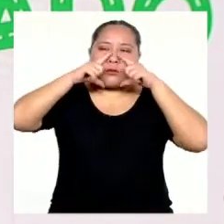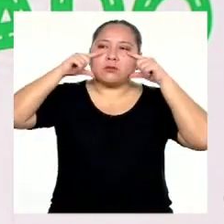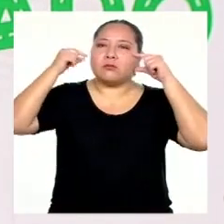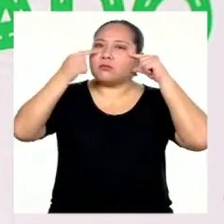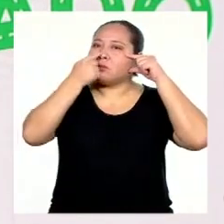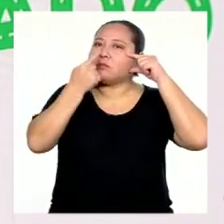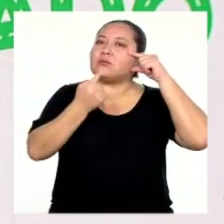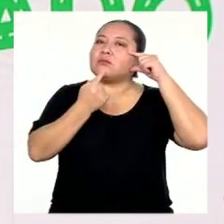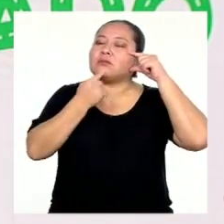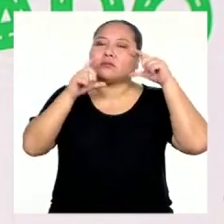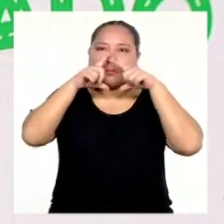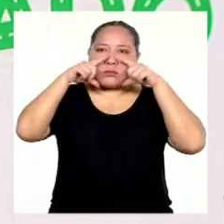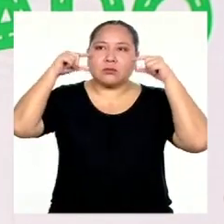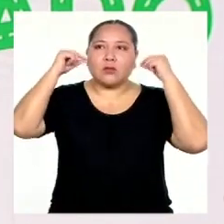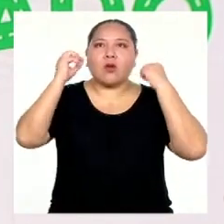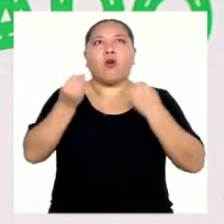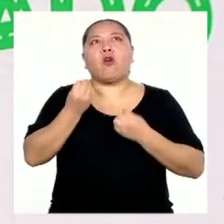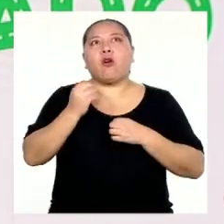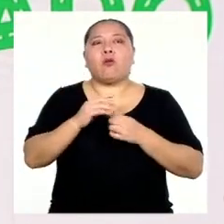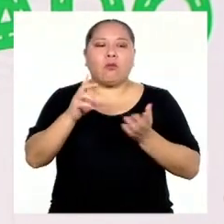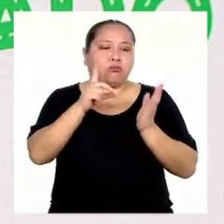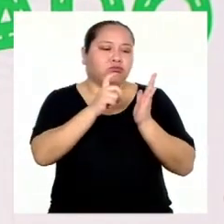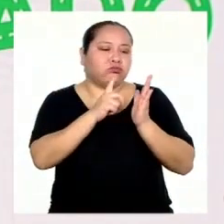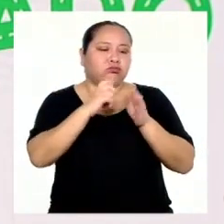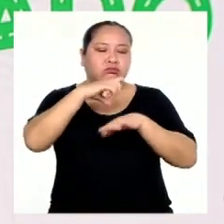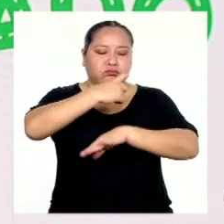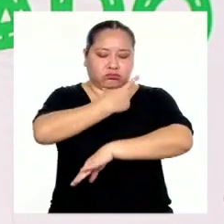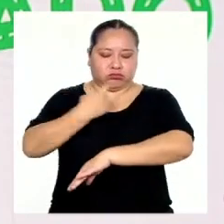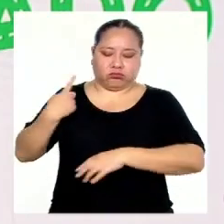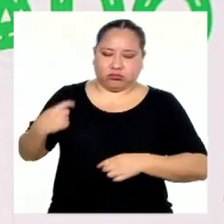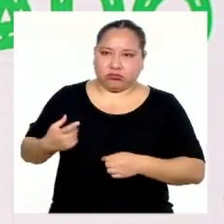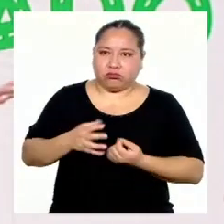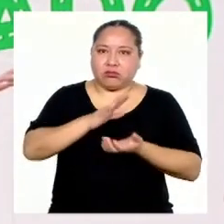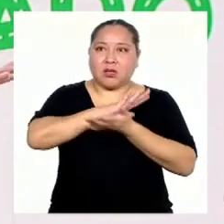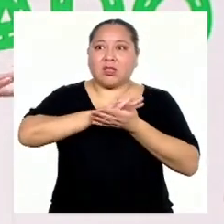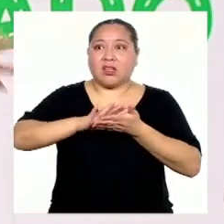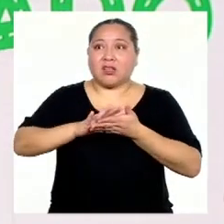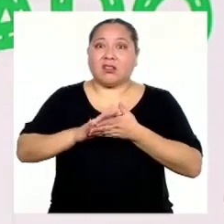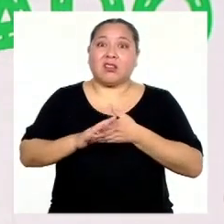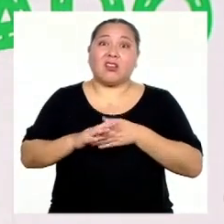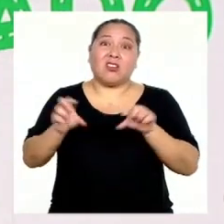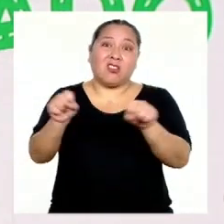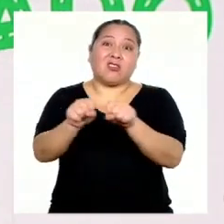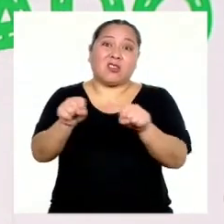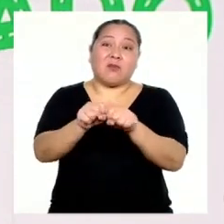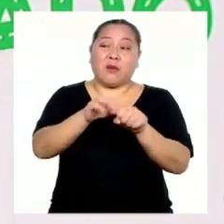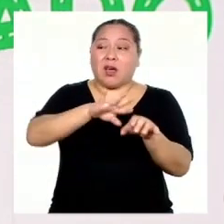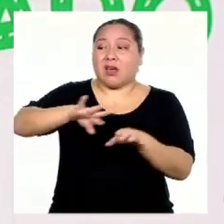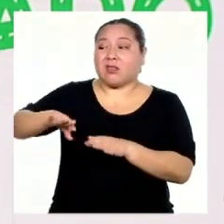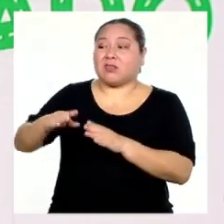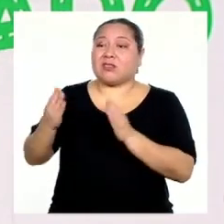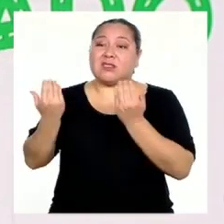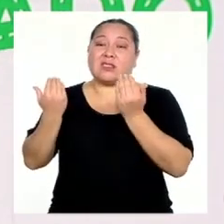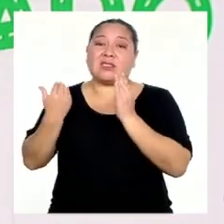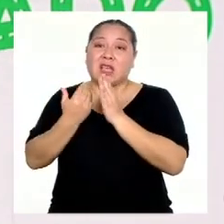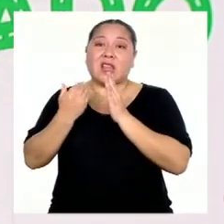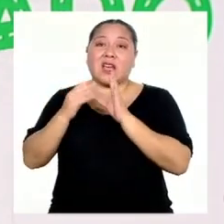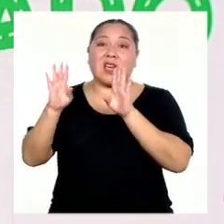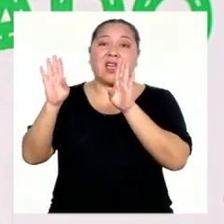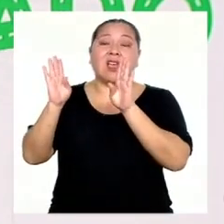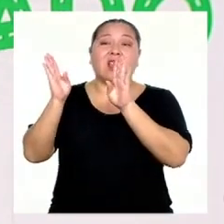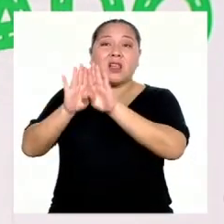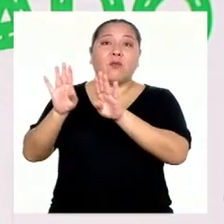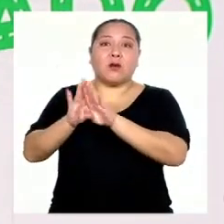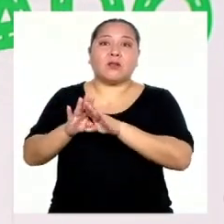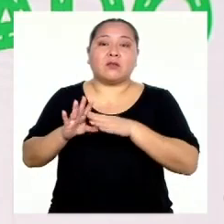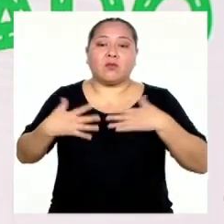boca. O cómo desinfectarnos al volver a casa. Dejar siempre los zapatos junto a la puerta, lavarnos las manos y si podemos